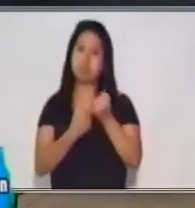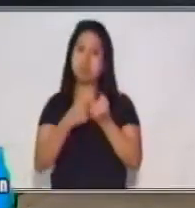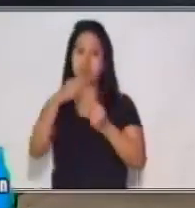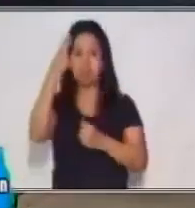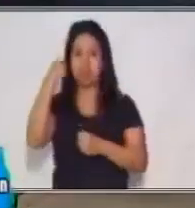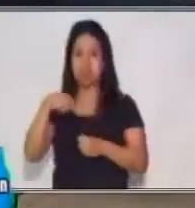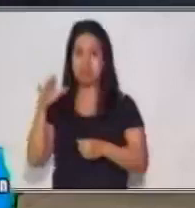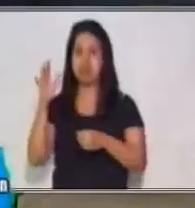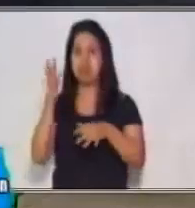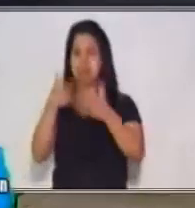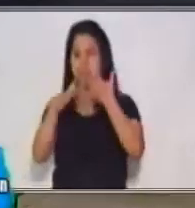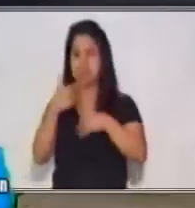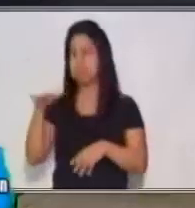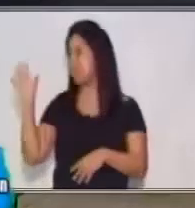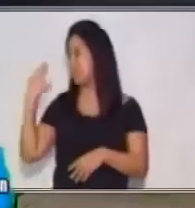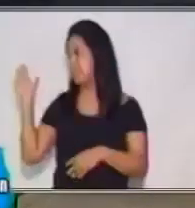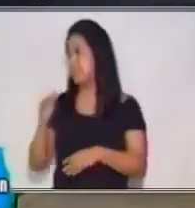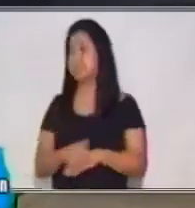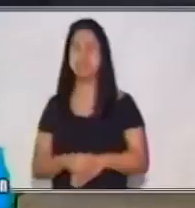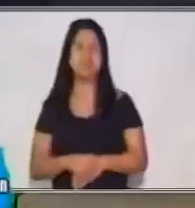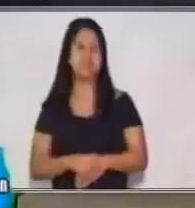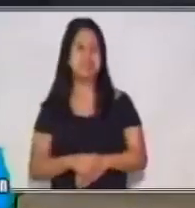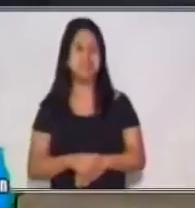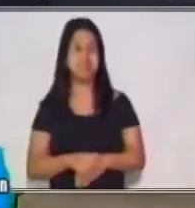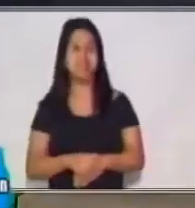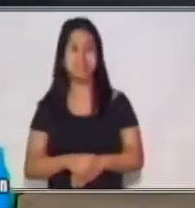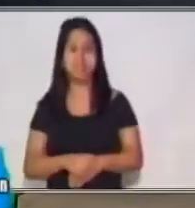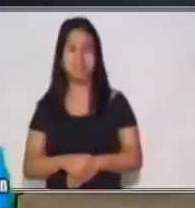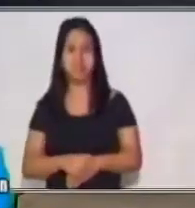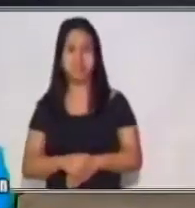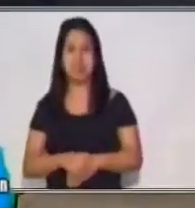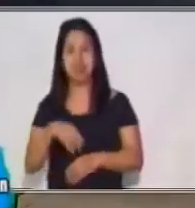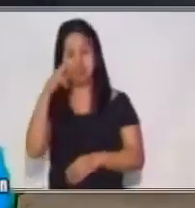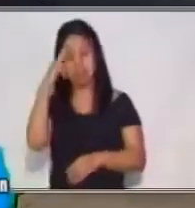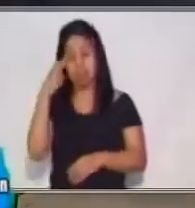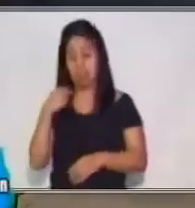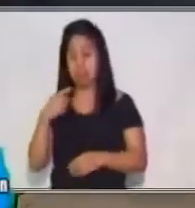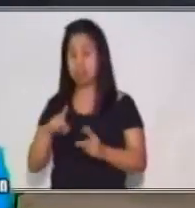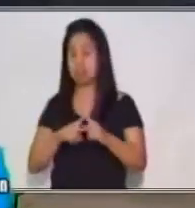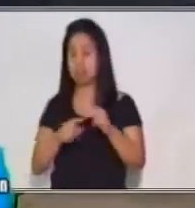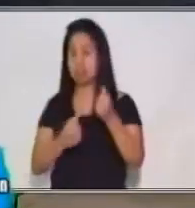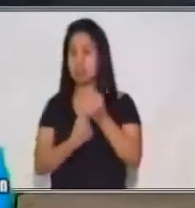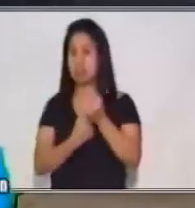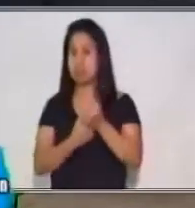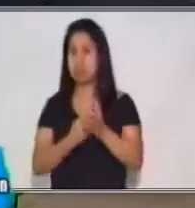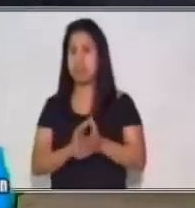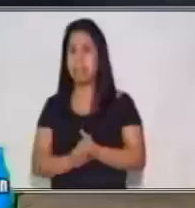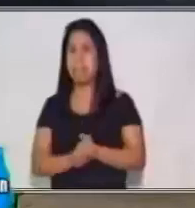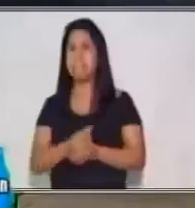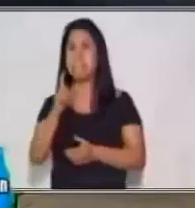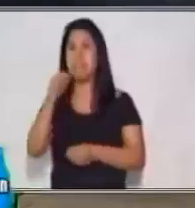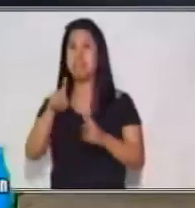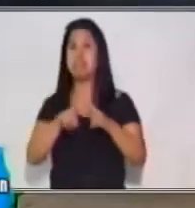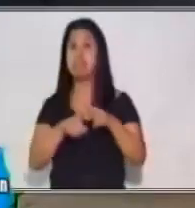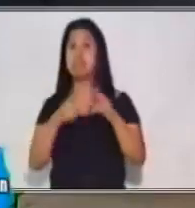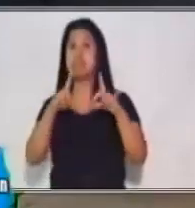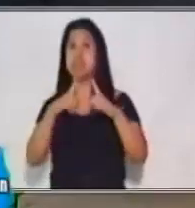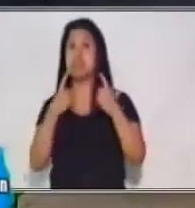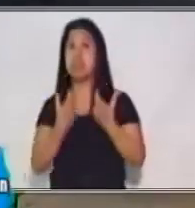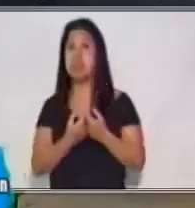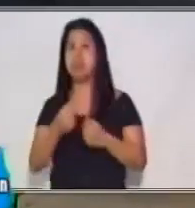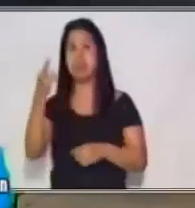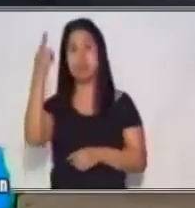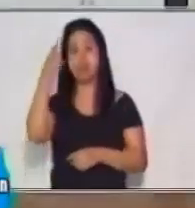Nancy. Y con esto damos inicio a la clase del día de hoy. Vamos a recordar que en